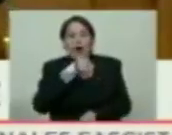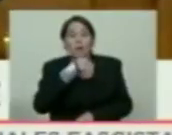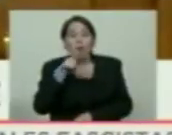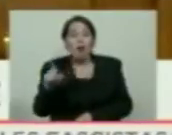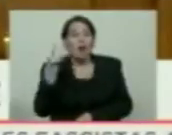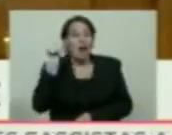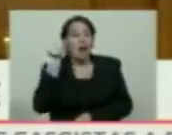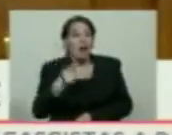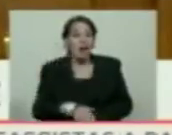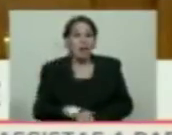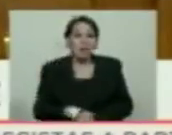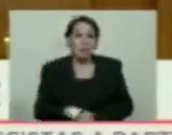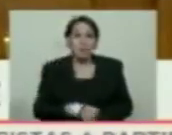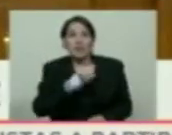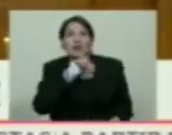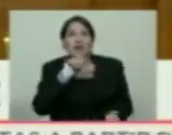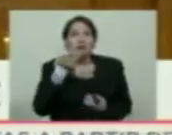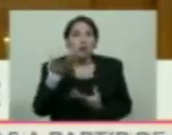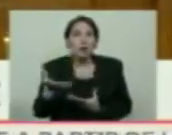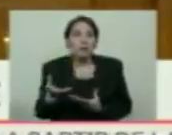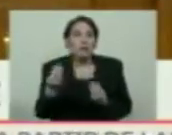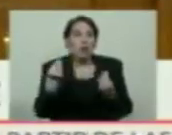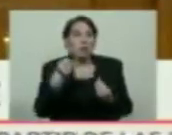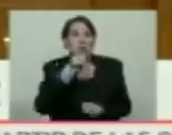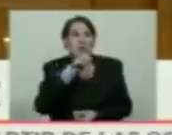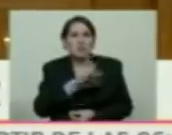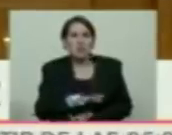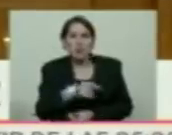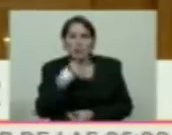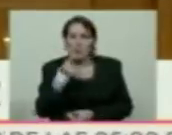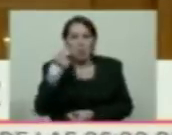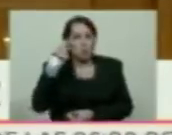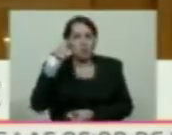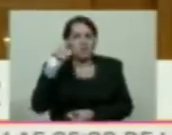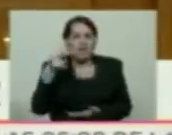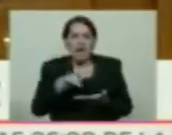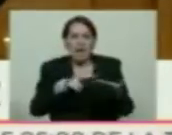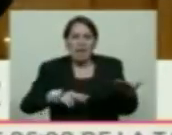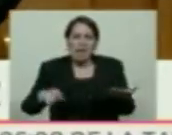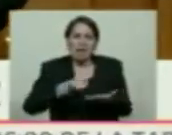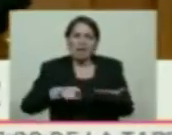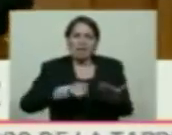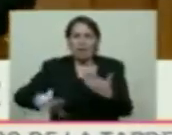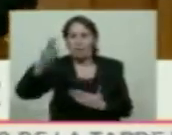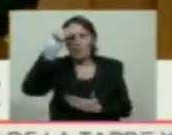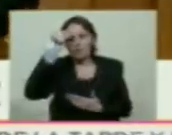Su abuela. Y su abuela le cuenta cómo eran las cosas. Mi abuela me dijo que ella no sabía leer y escribir. Y aprendió con